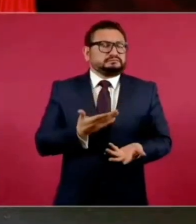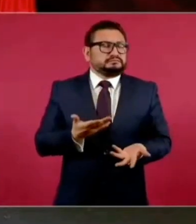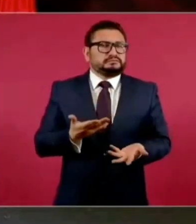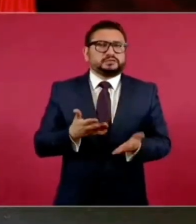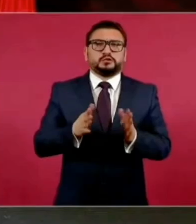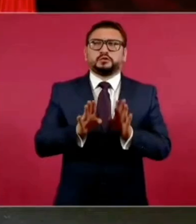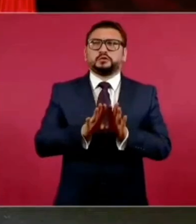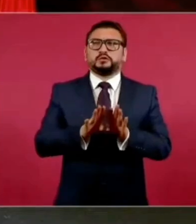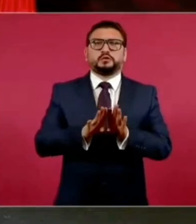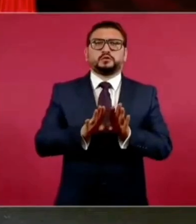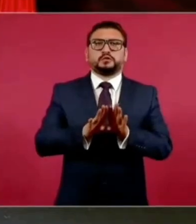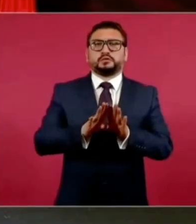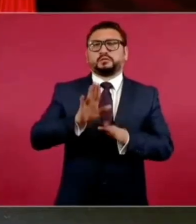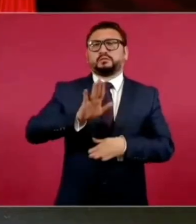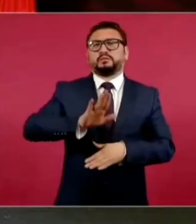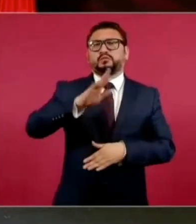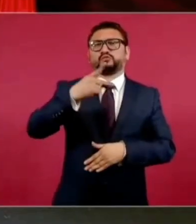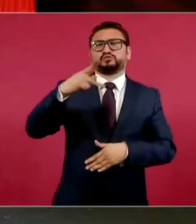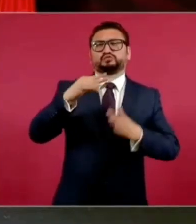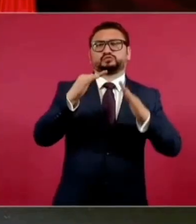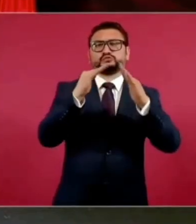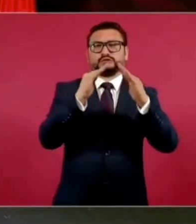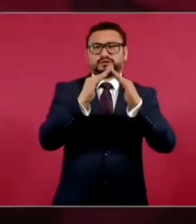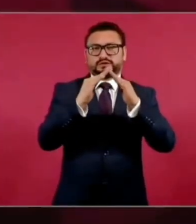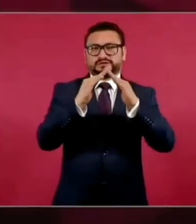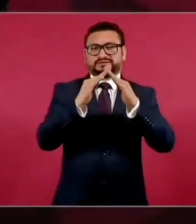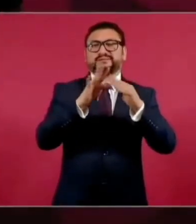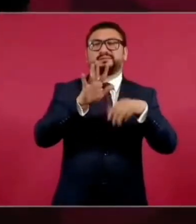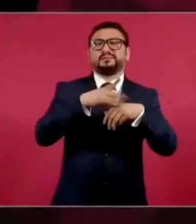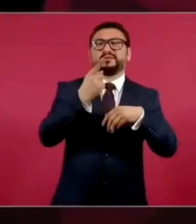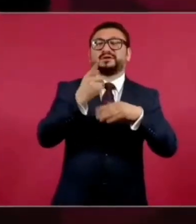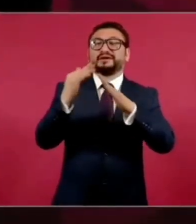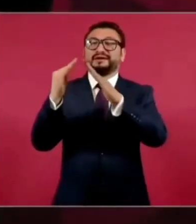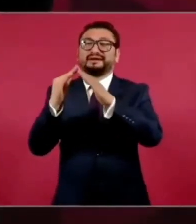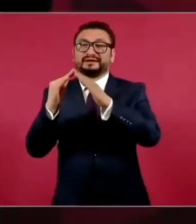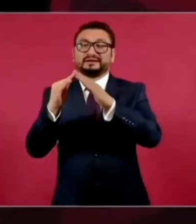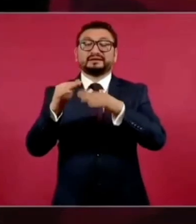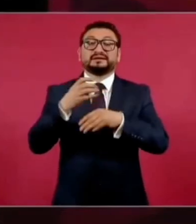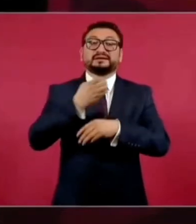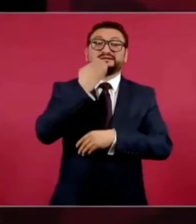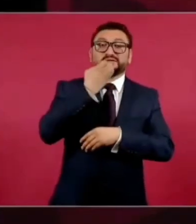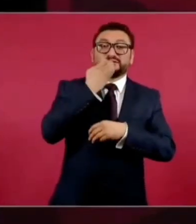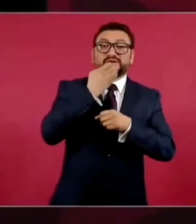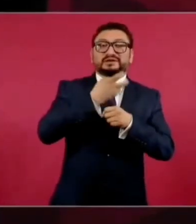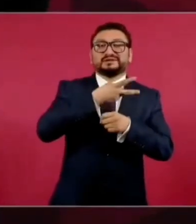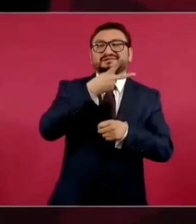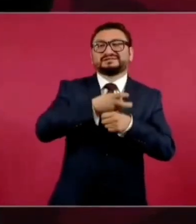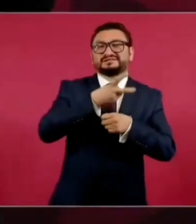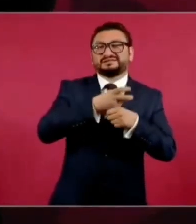como en sus casas. La escuela es la segunda casa, el segundo hogar.